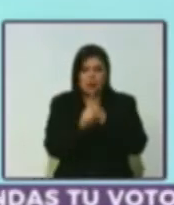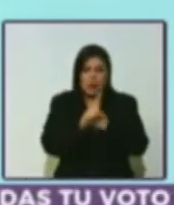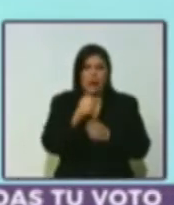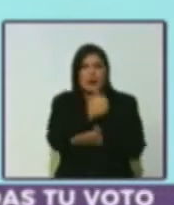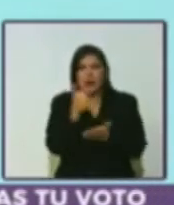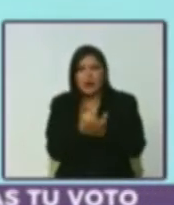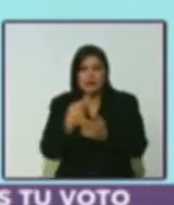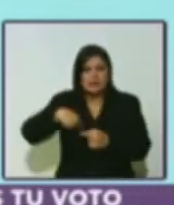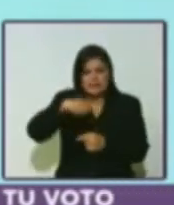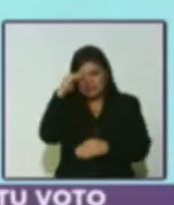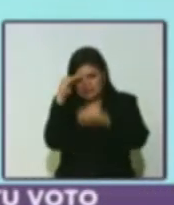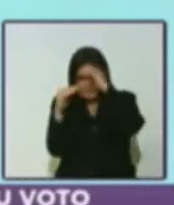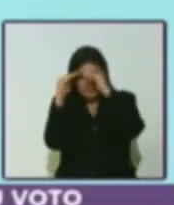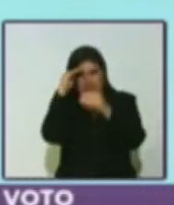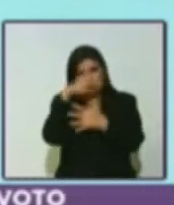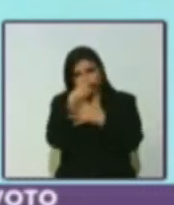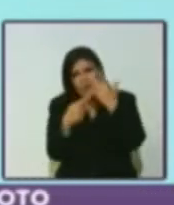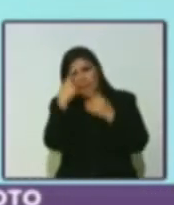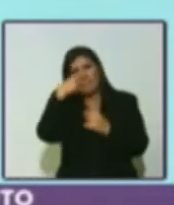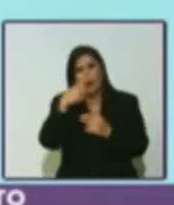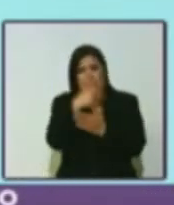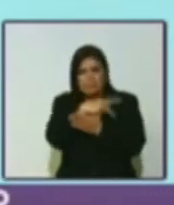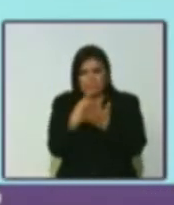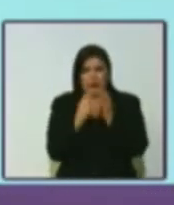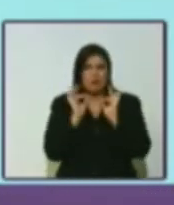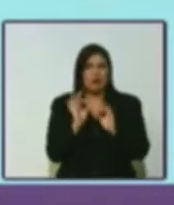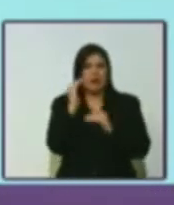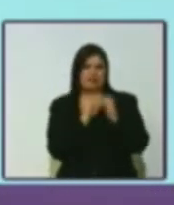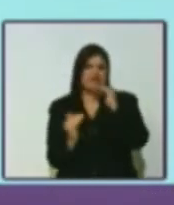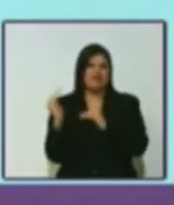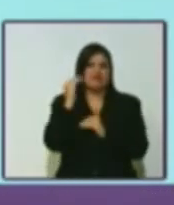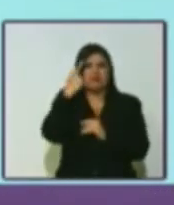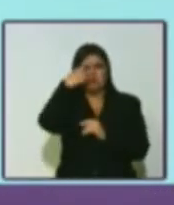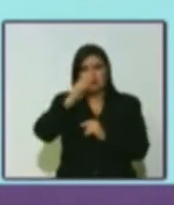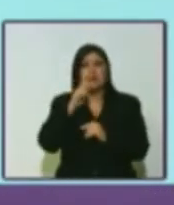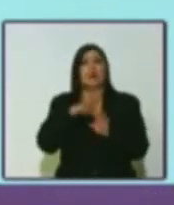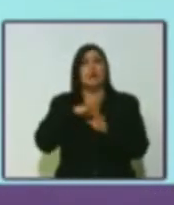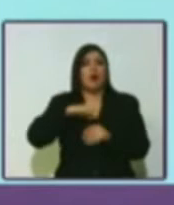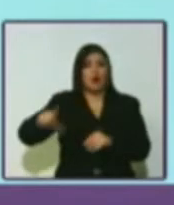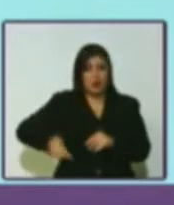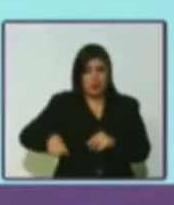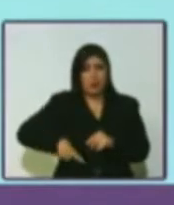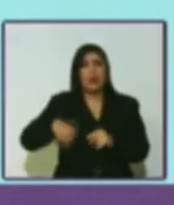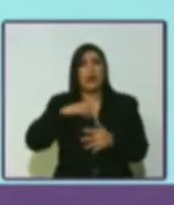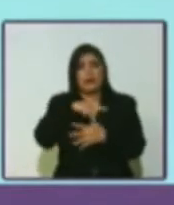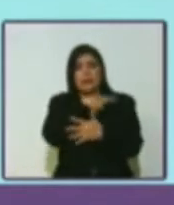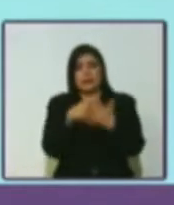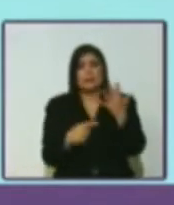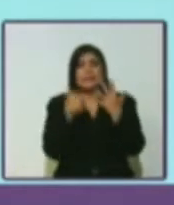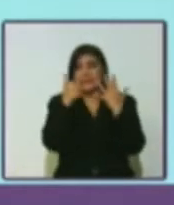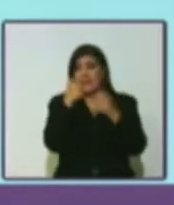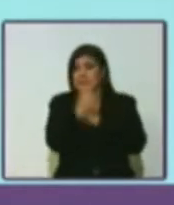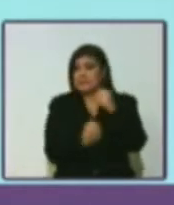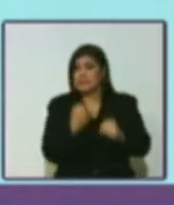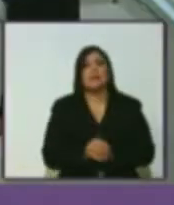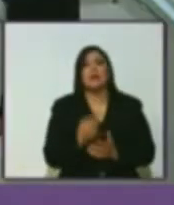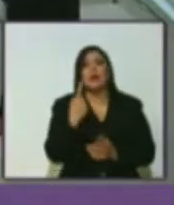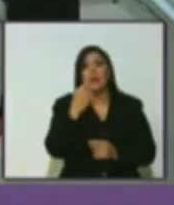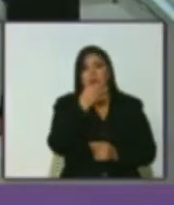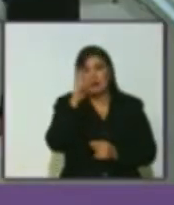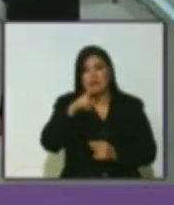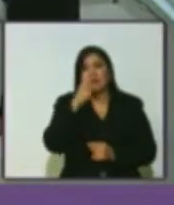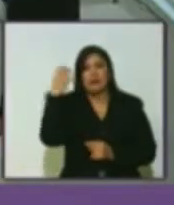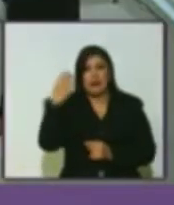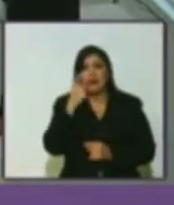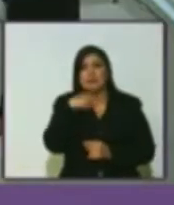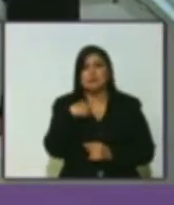a poco disminuyendo a sí mismo, ¿no? Se ha ido sangrando a sí mismo. Y luego Claudia Sheinbaum, que yo creo que tuvo un